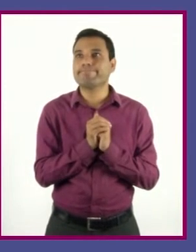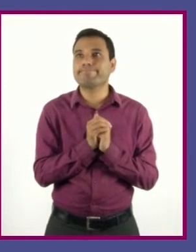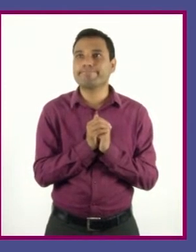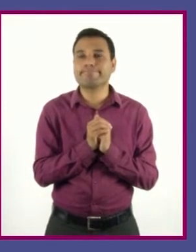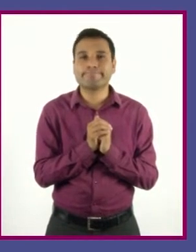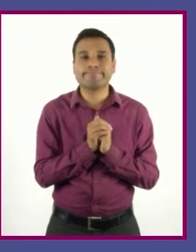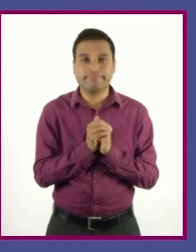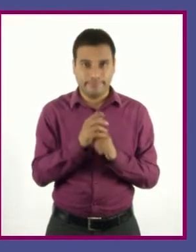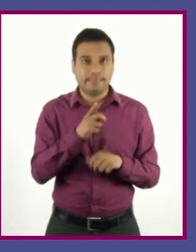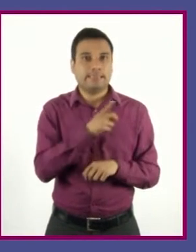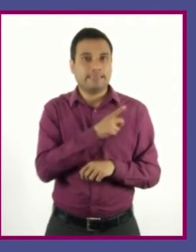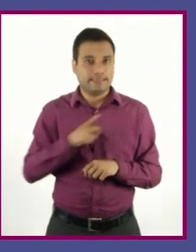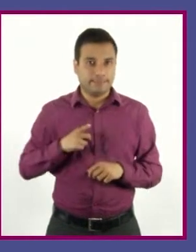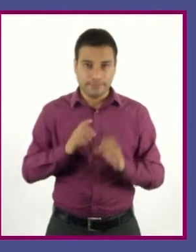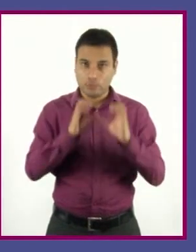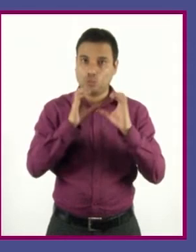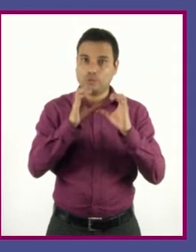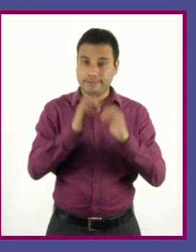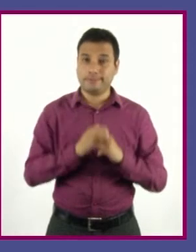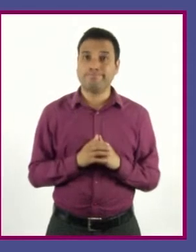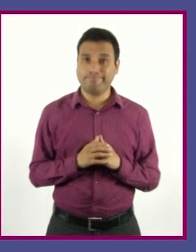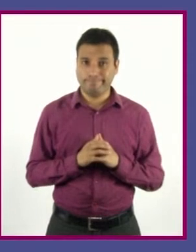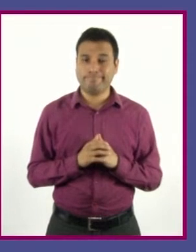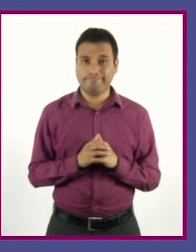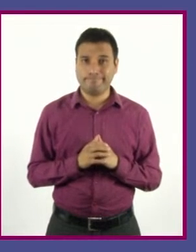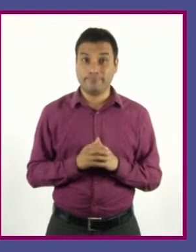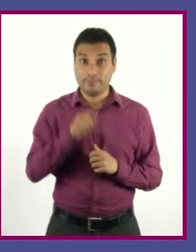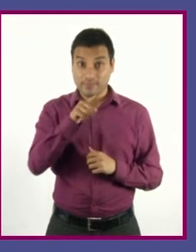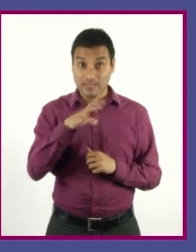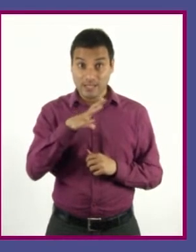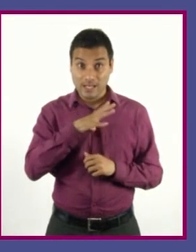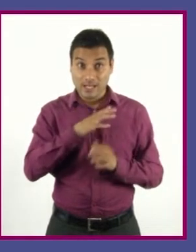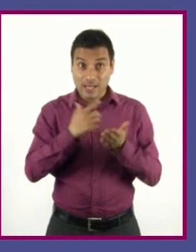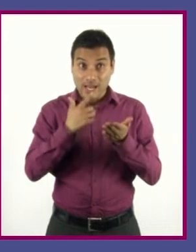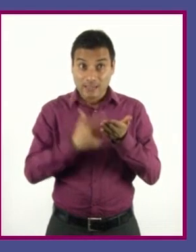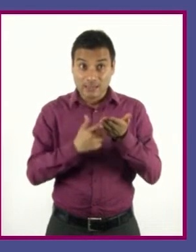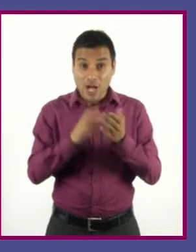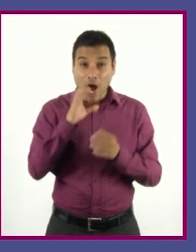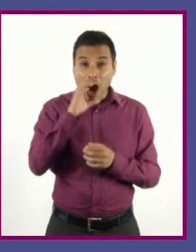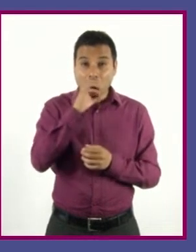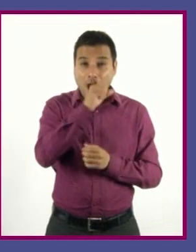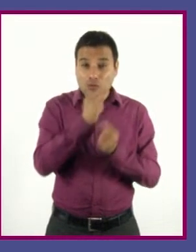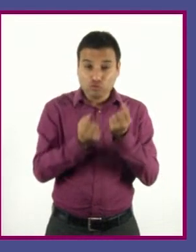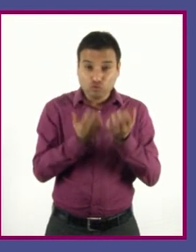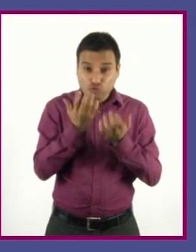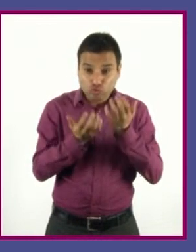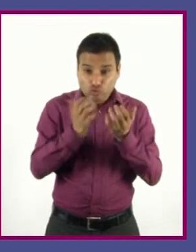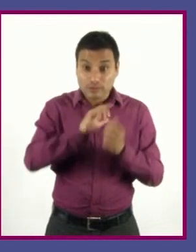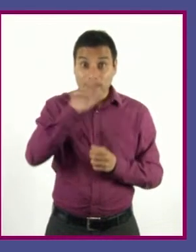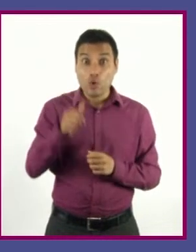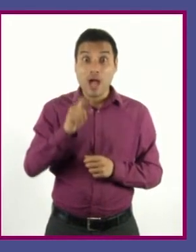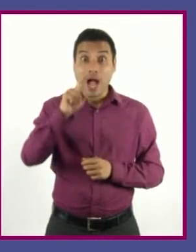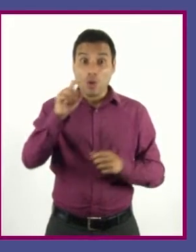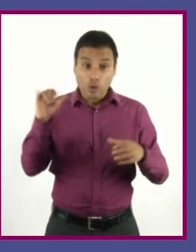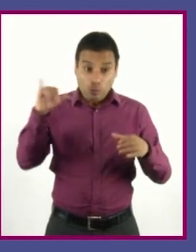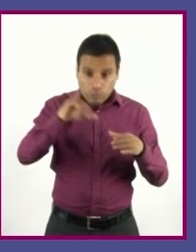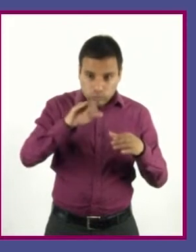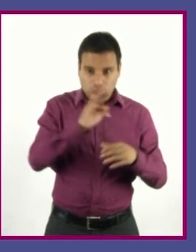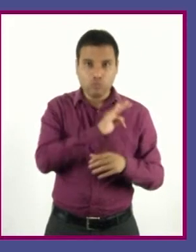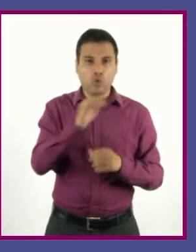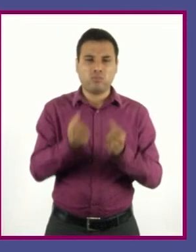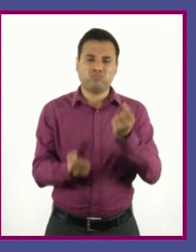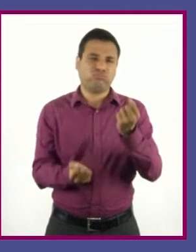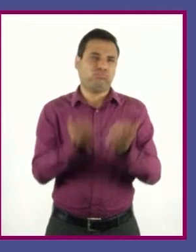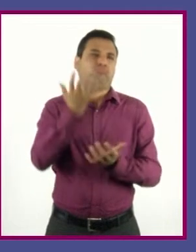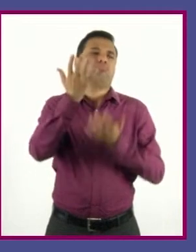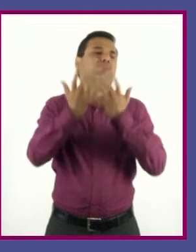Entonces hay que tener mucho cuidado. Si tienes aceite caliente y le cae agua, puedes provocar un incendio. Aunque se escuche